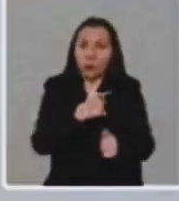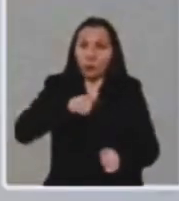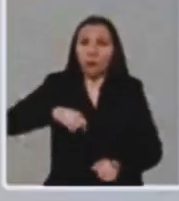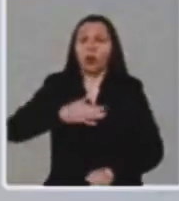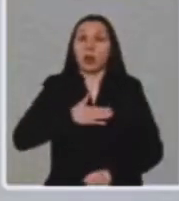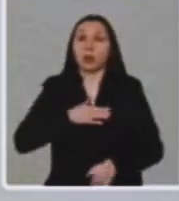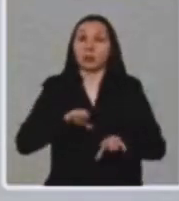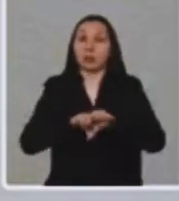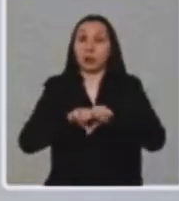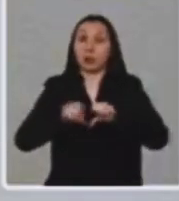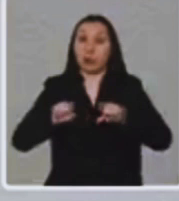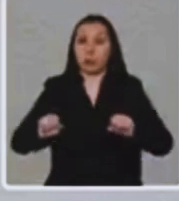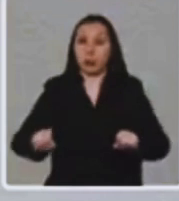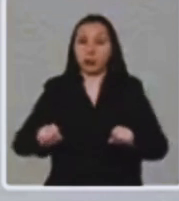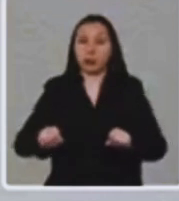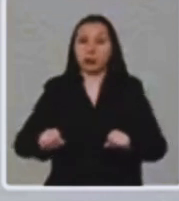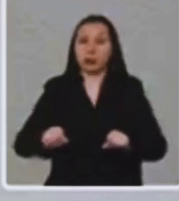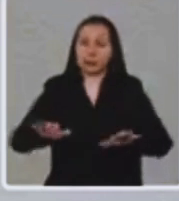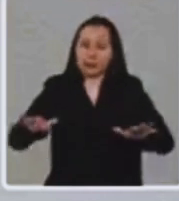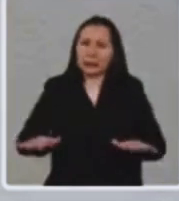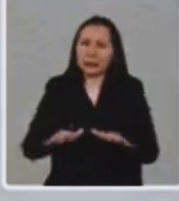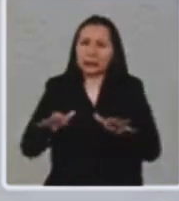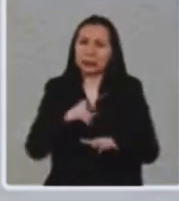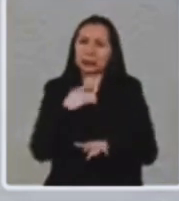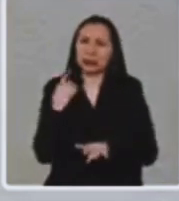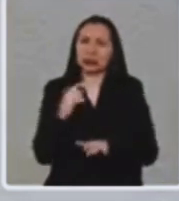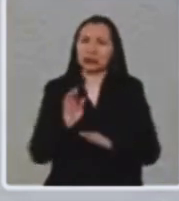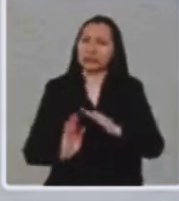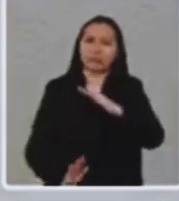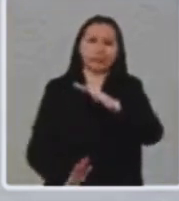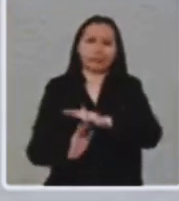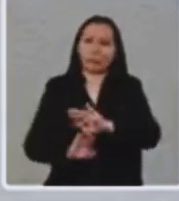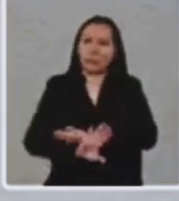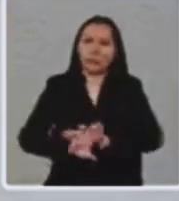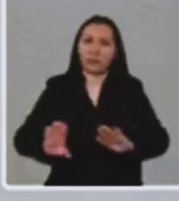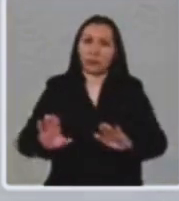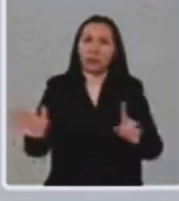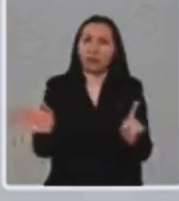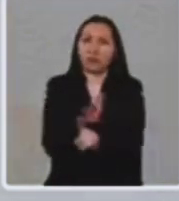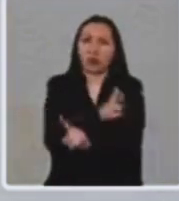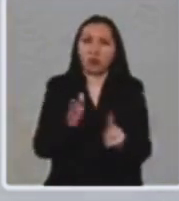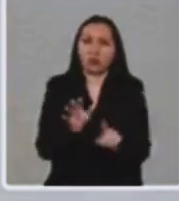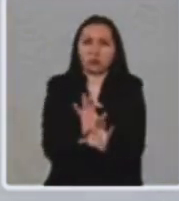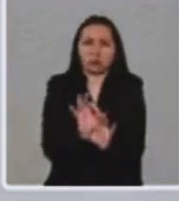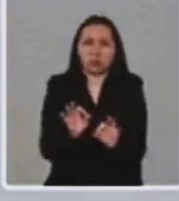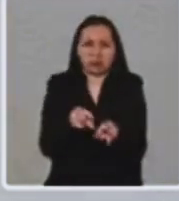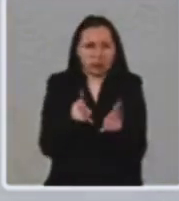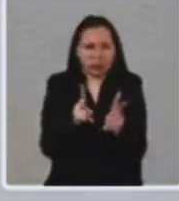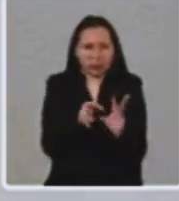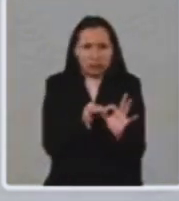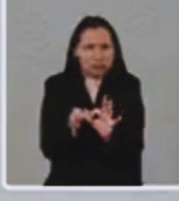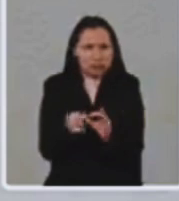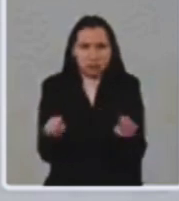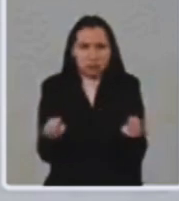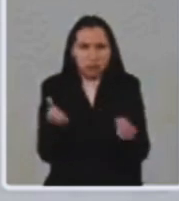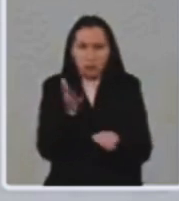nuestro compromiso es hacer todos nuestros esfuerzos para detener esta violencia que no tiene ninguna justificación.